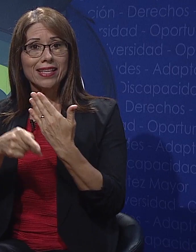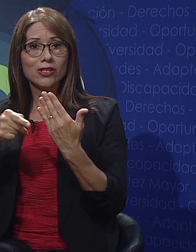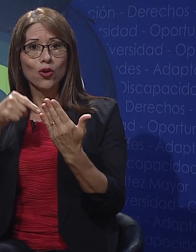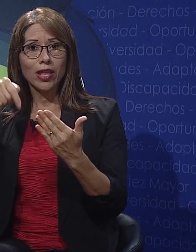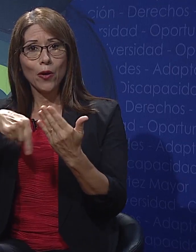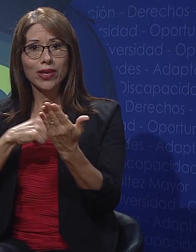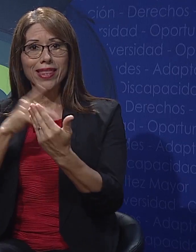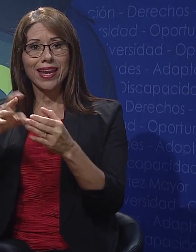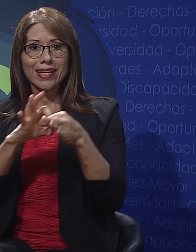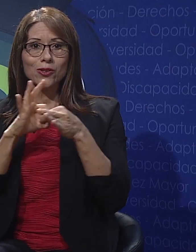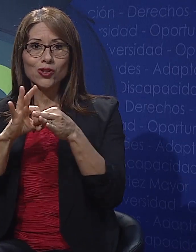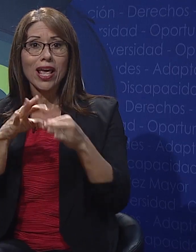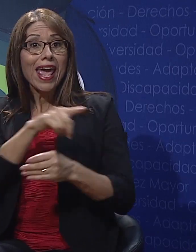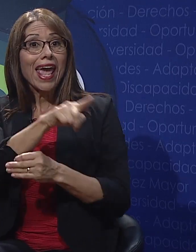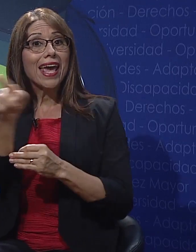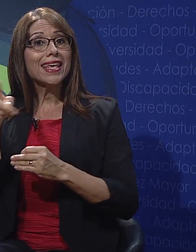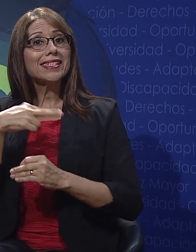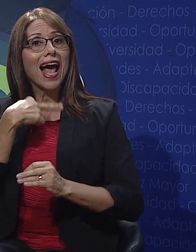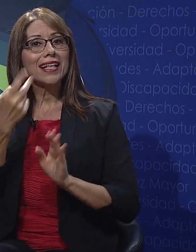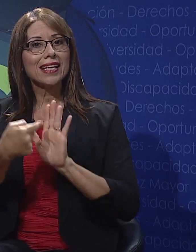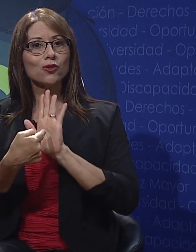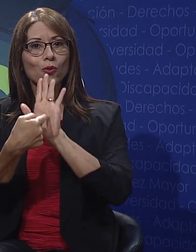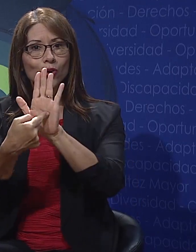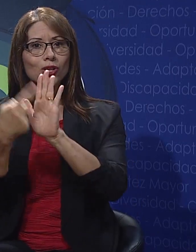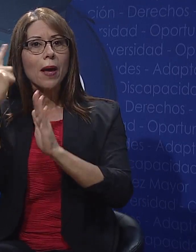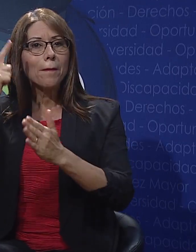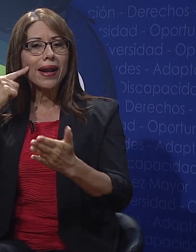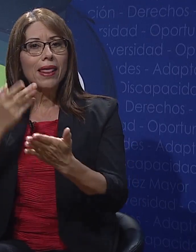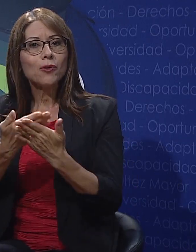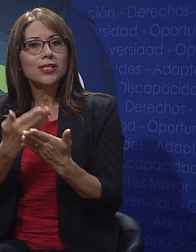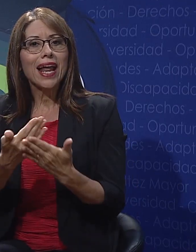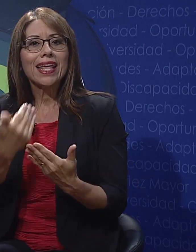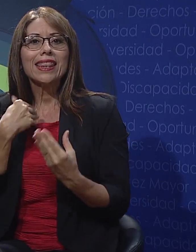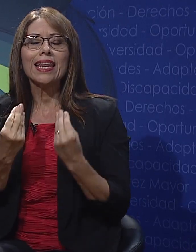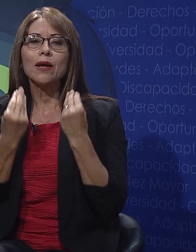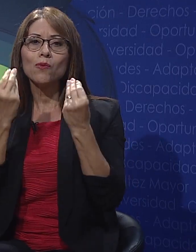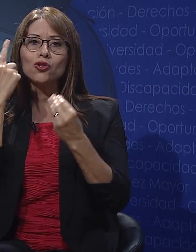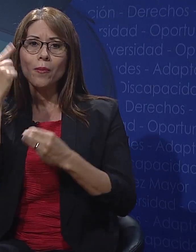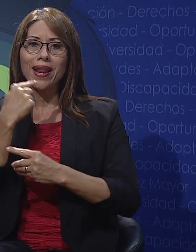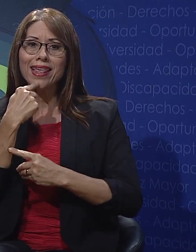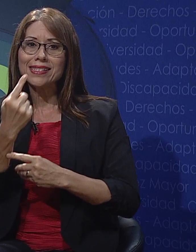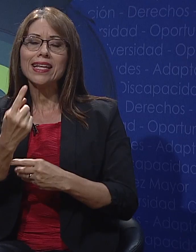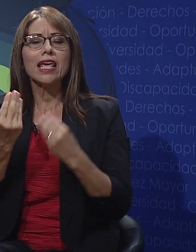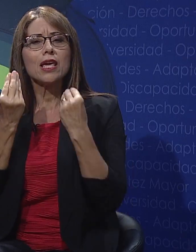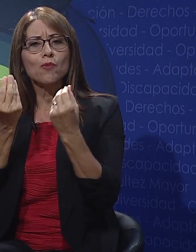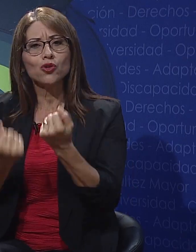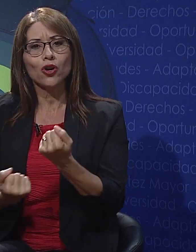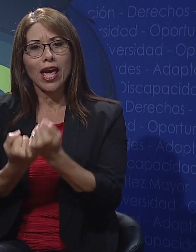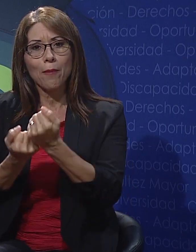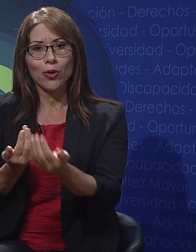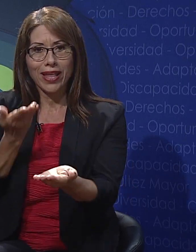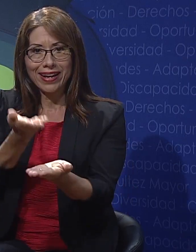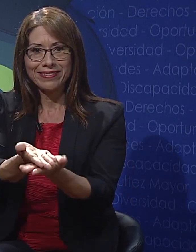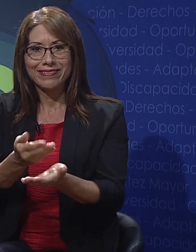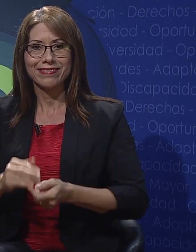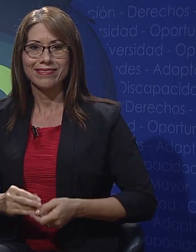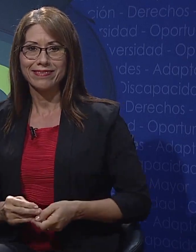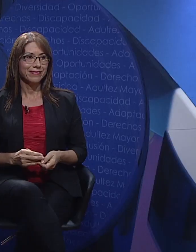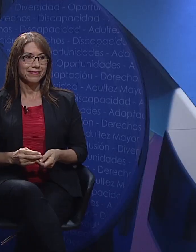En la edición de hoy de Nexos, ellas alzan su voz para demostrar que tienen mucho para decir y mucho que